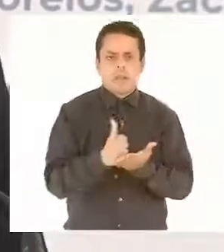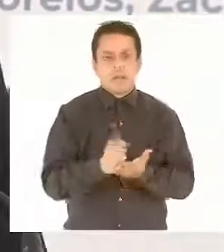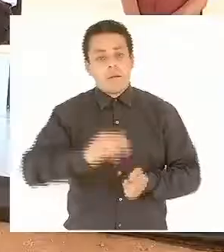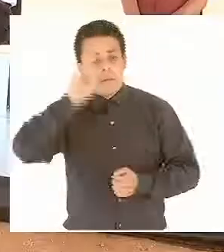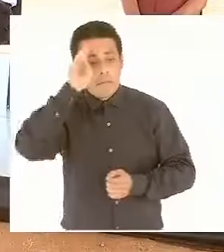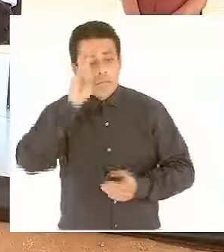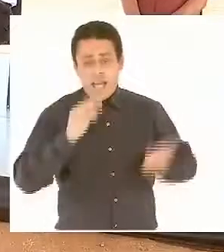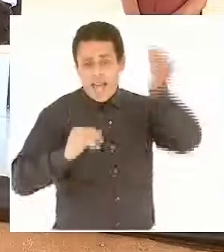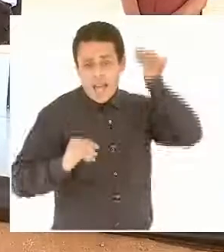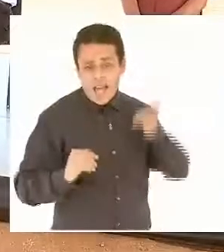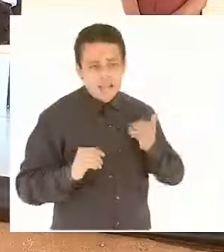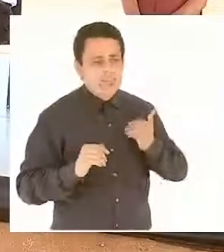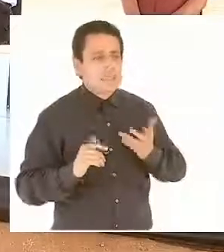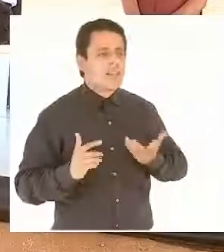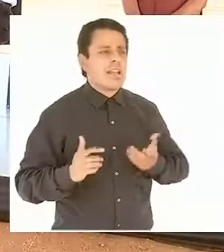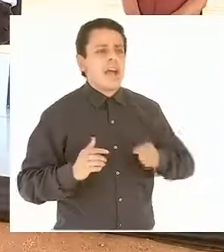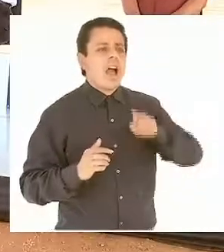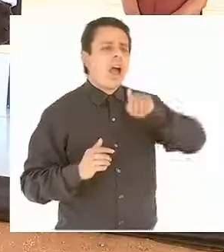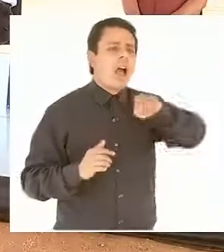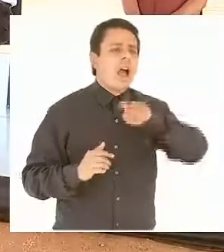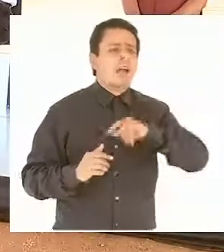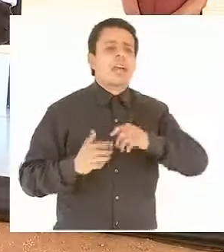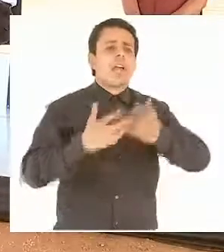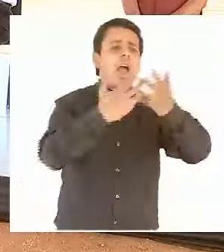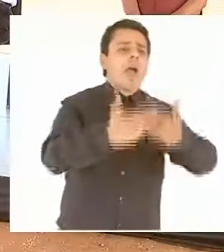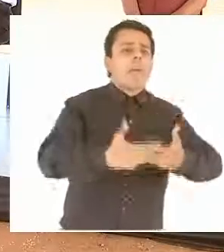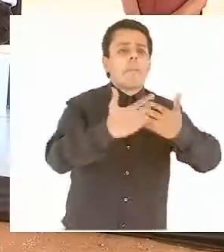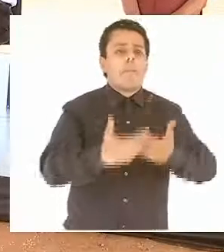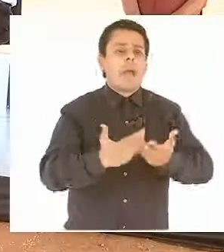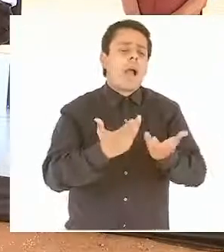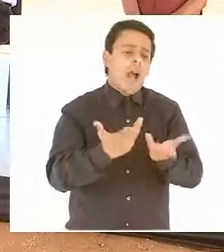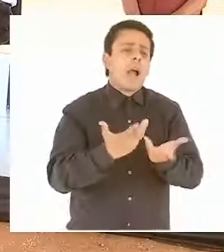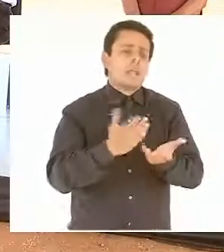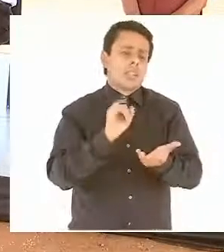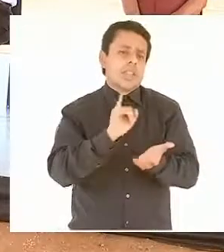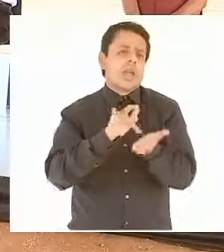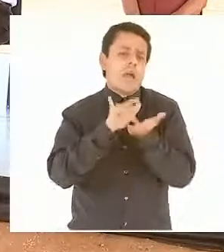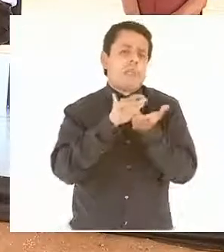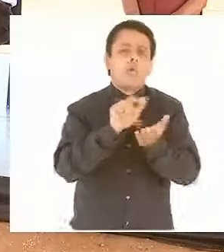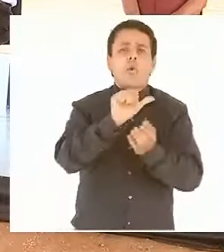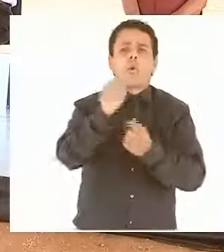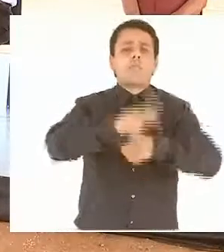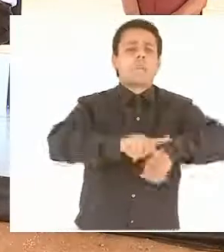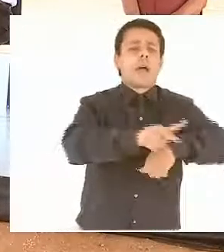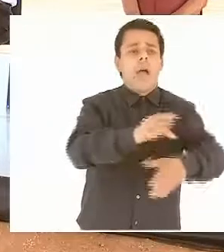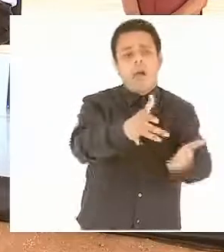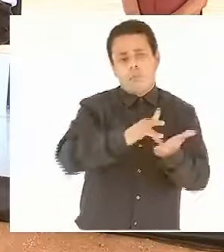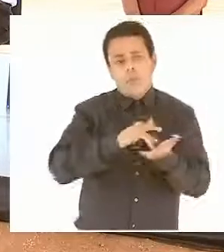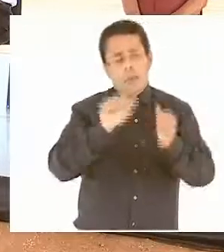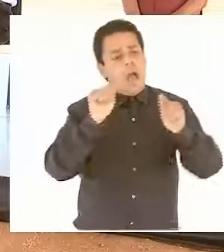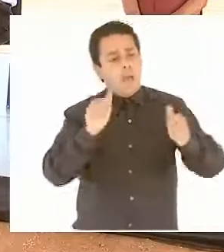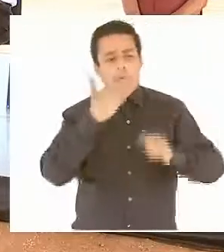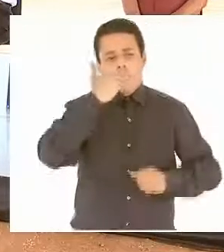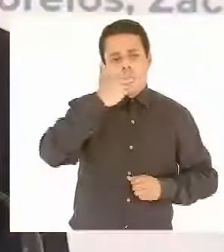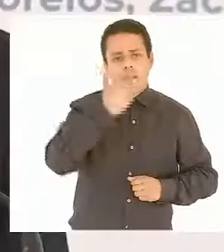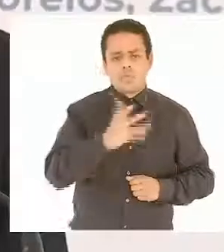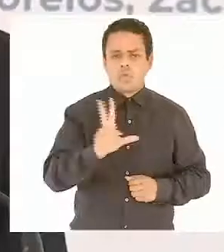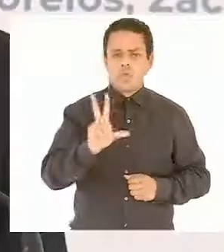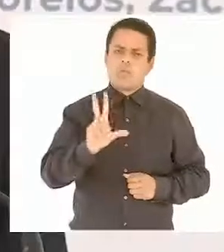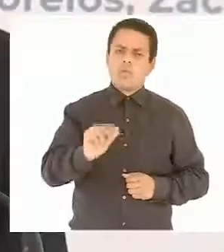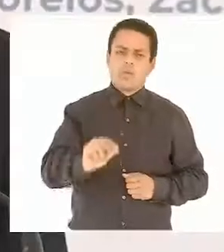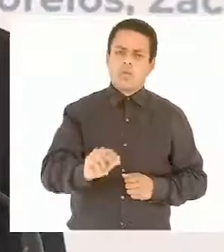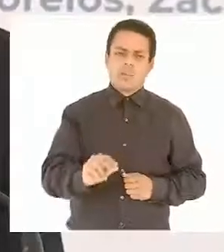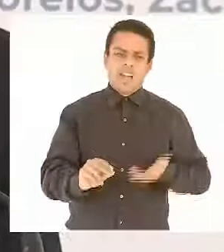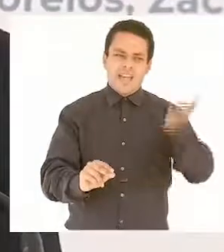antes a beneficiar a las empresas extranjeras que